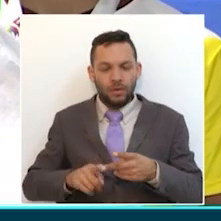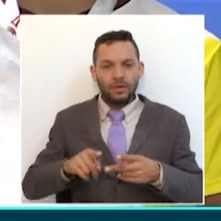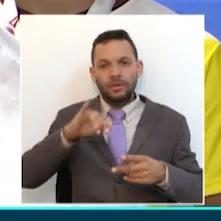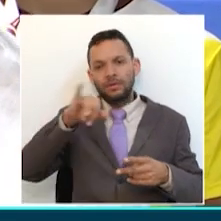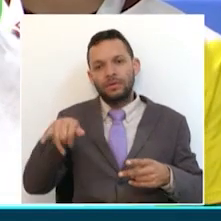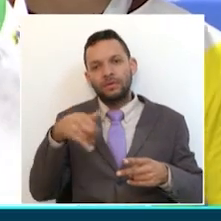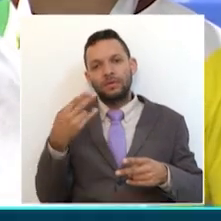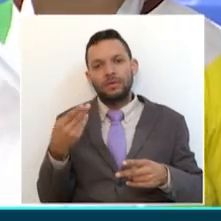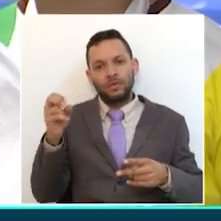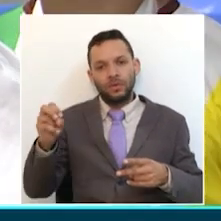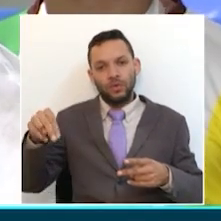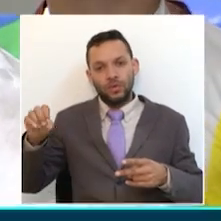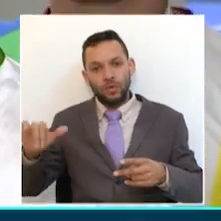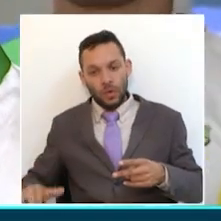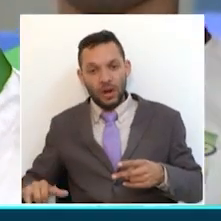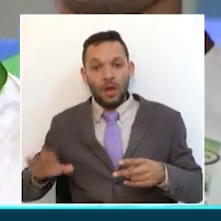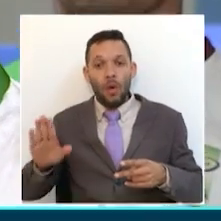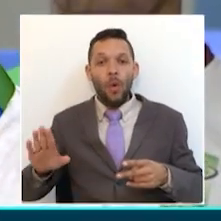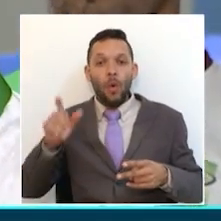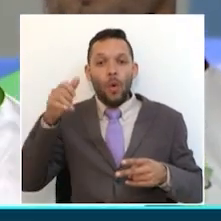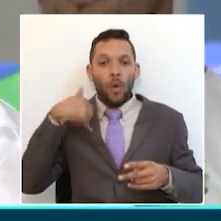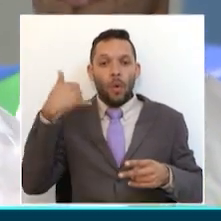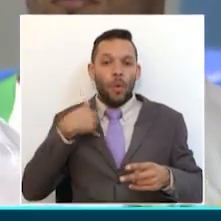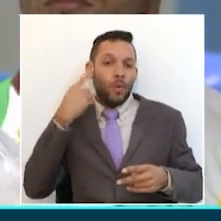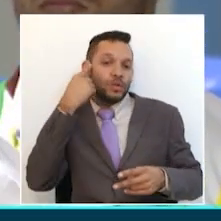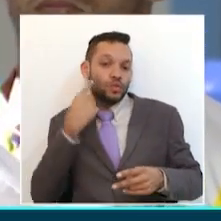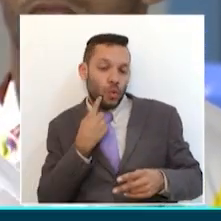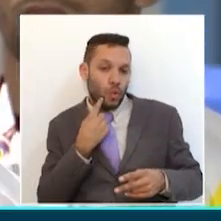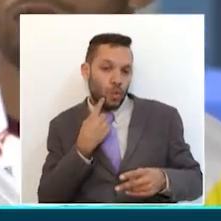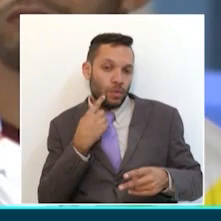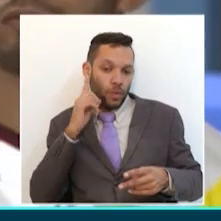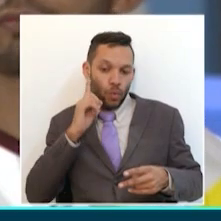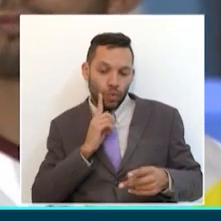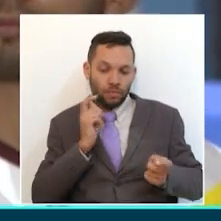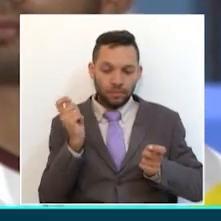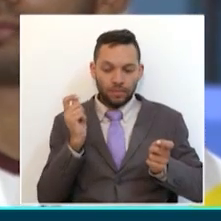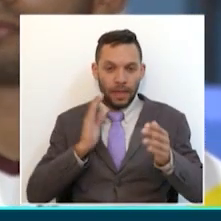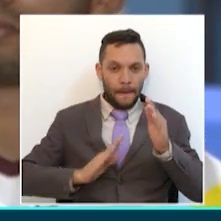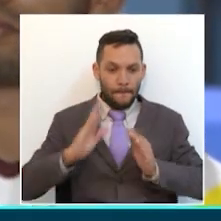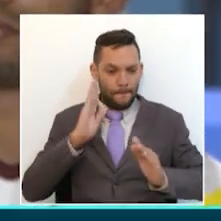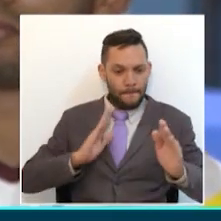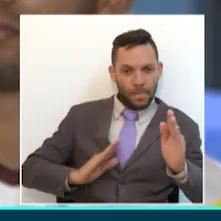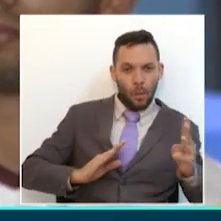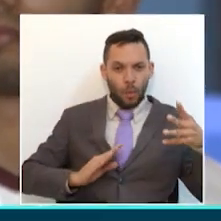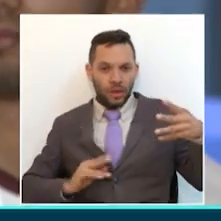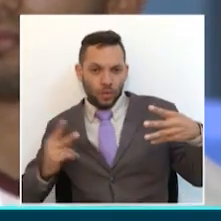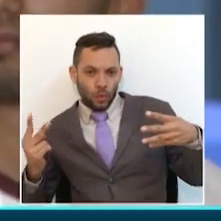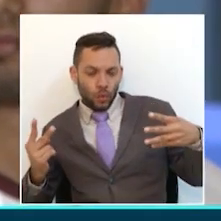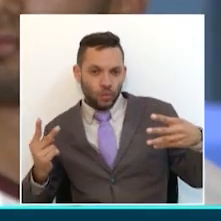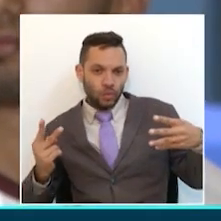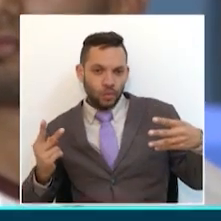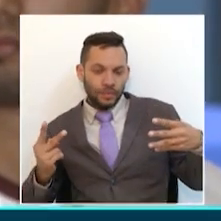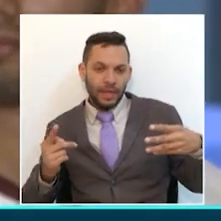un joven sordo, que pues un poco difícil manejarle el combate a él, iba ganando 4-2,